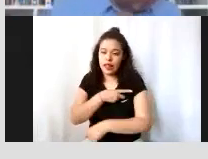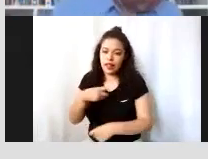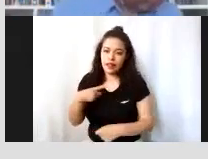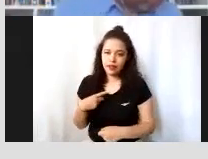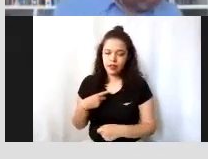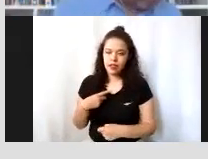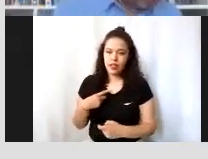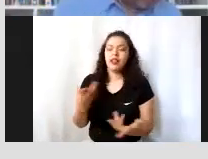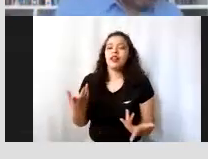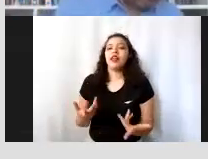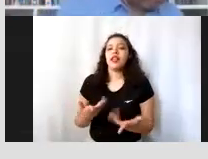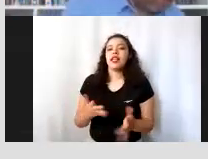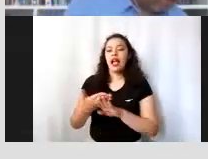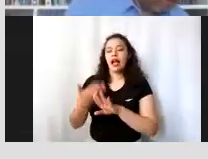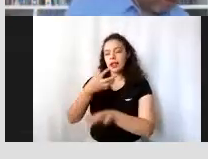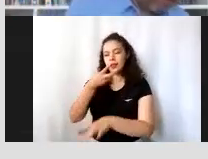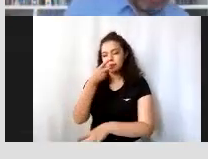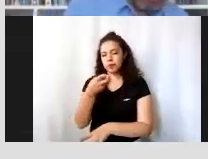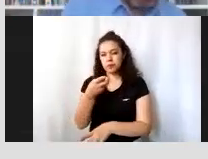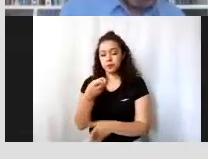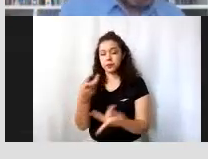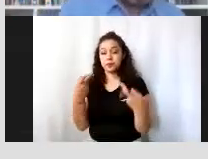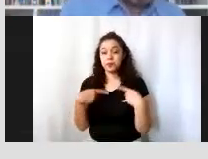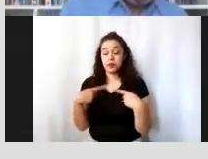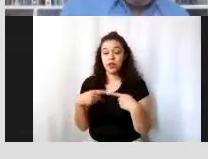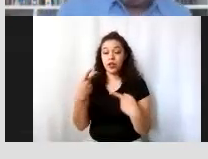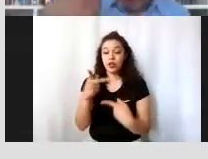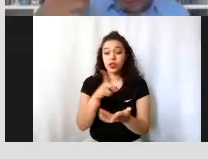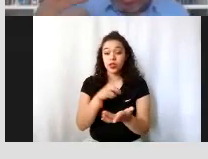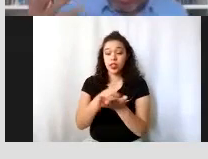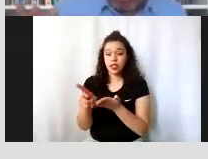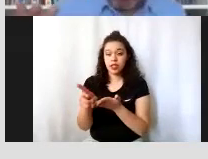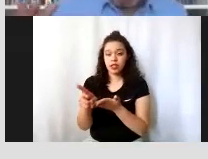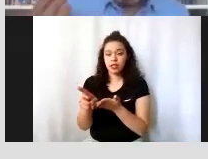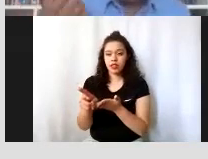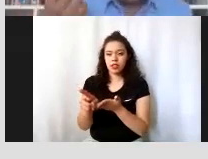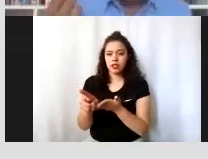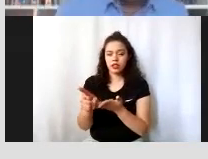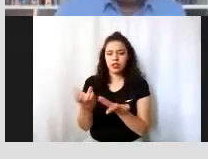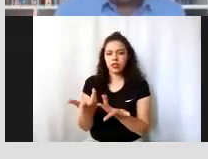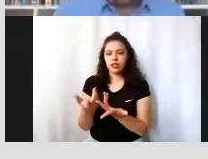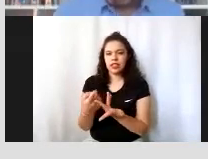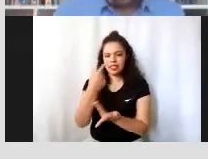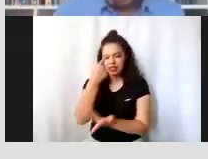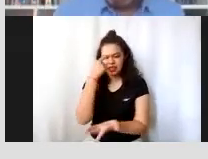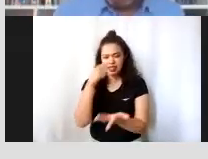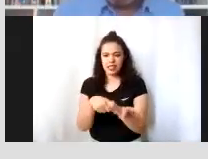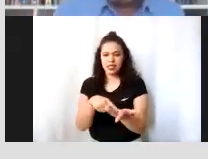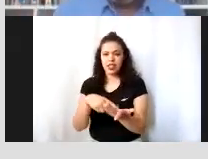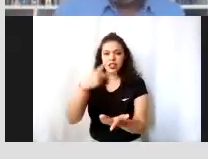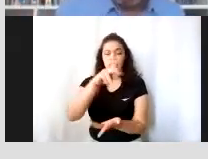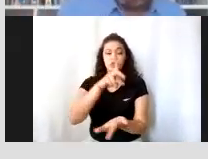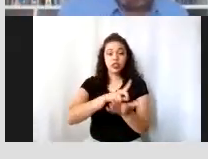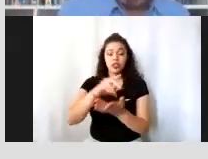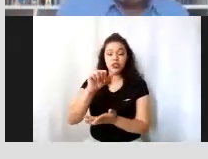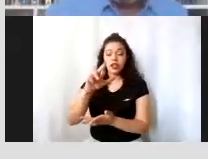alguna persona quisiera ejercer sus derechos, si considera, perdón, que no pudieron ejercer sus derechos ARCO